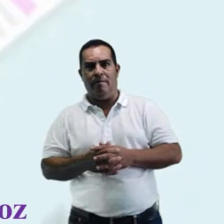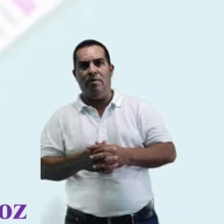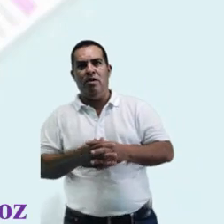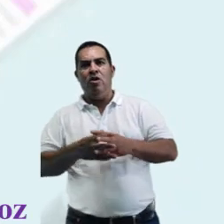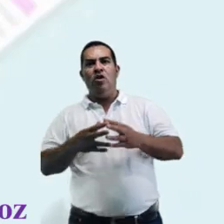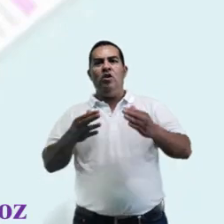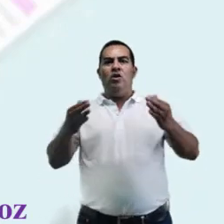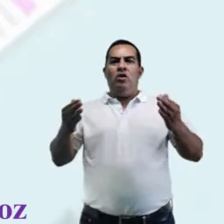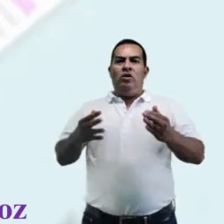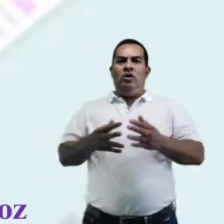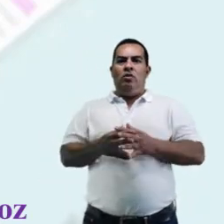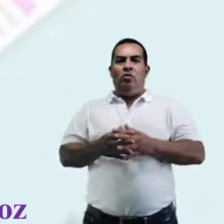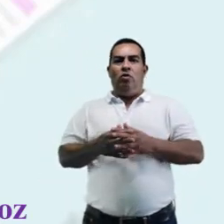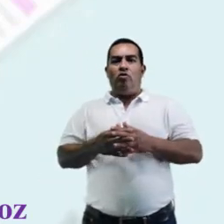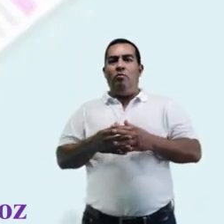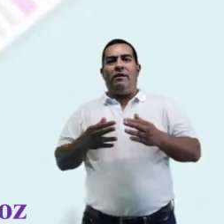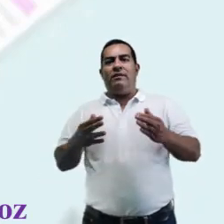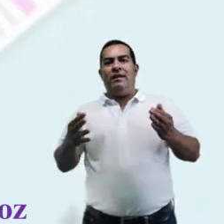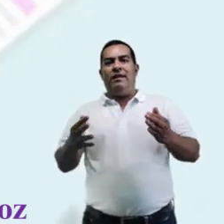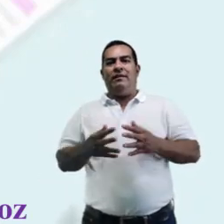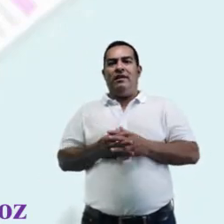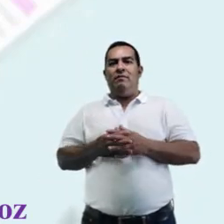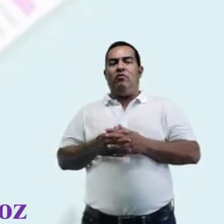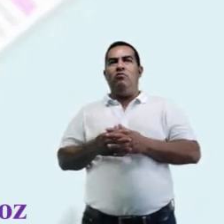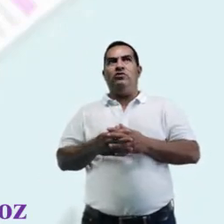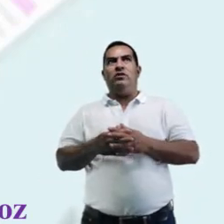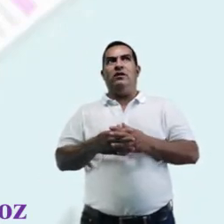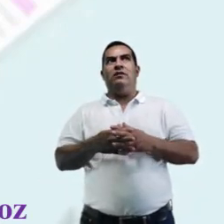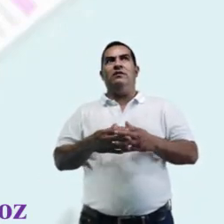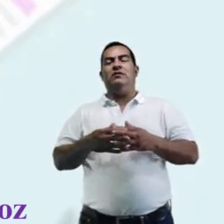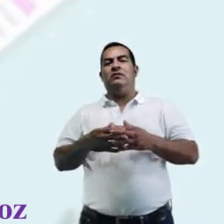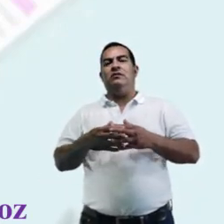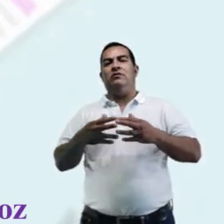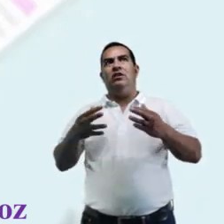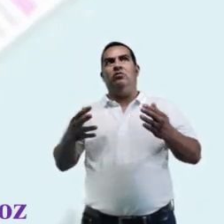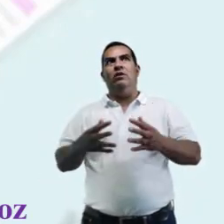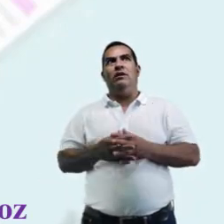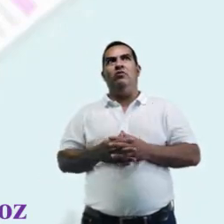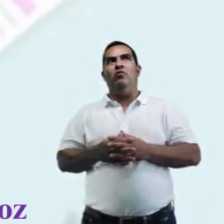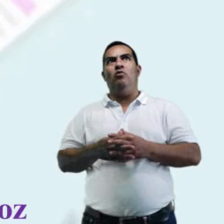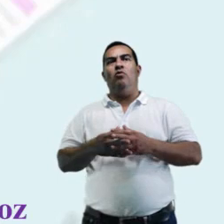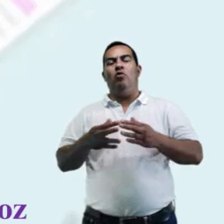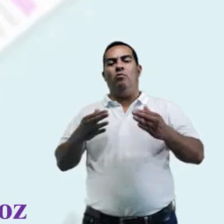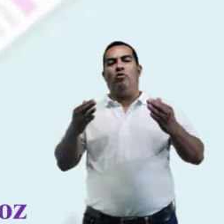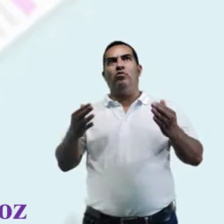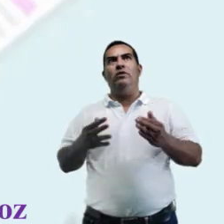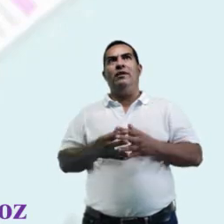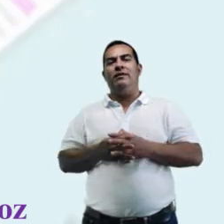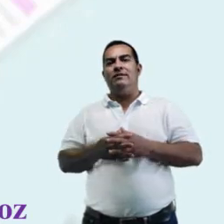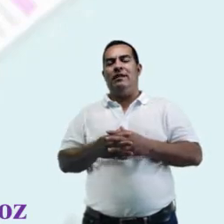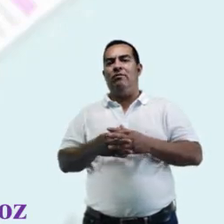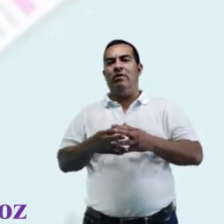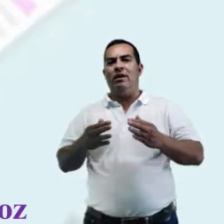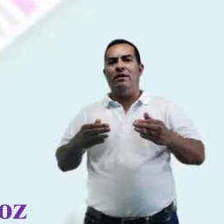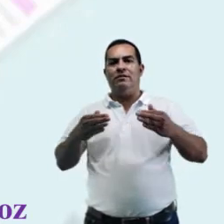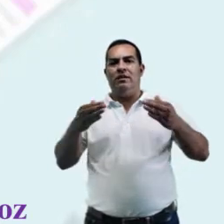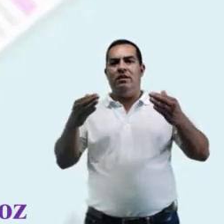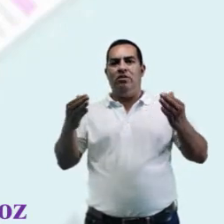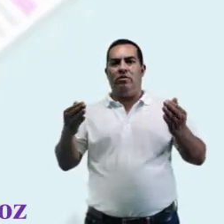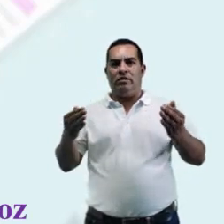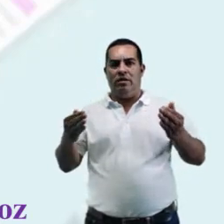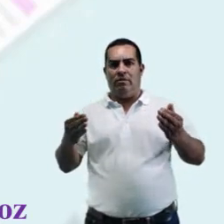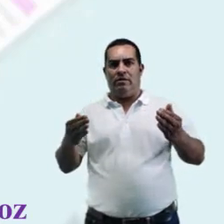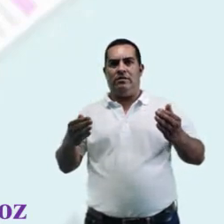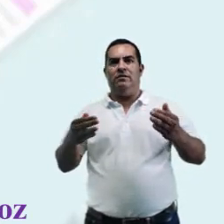Lempira. Hoy compartiré el tema con ustedes titulado Oportunidades Laborales